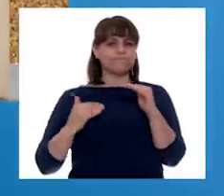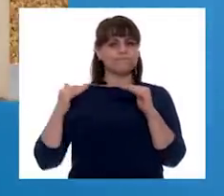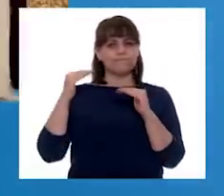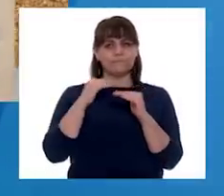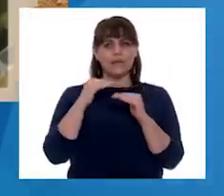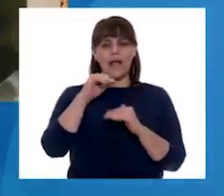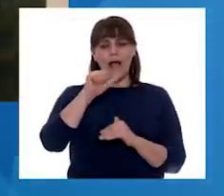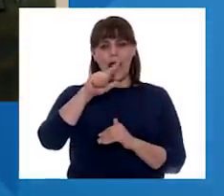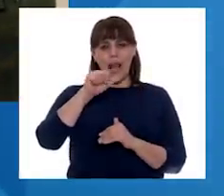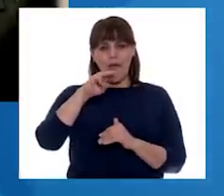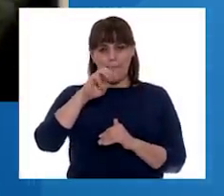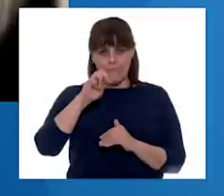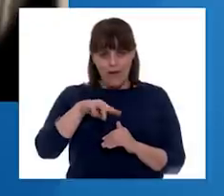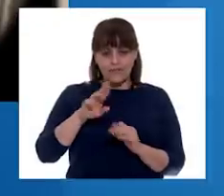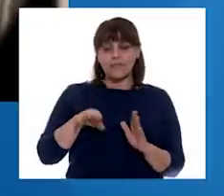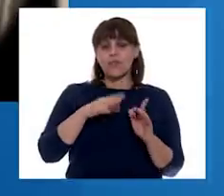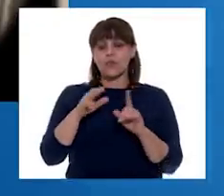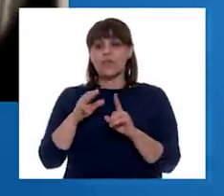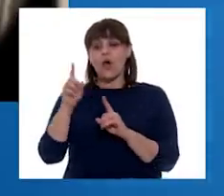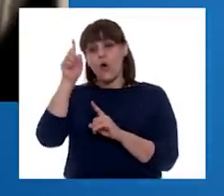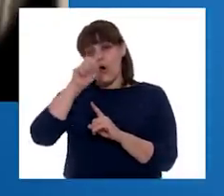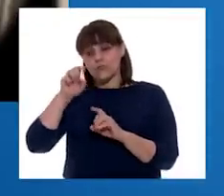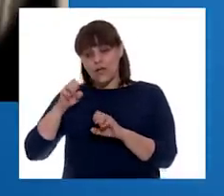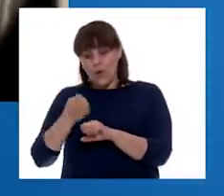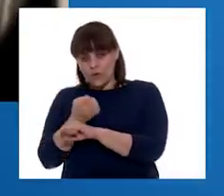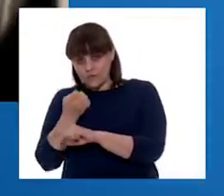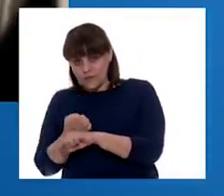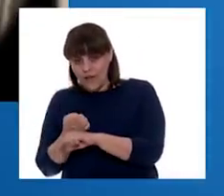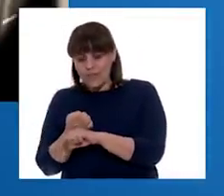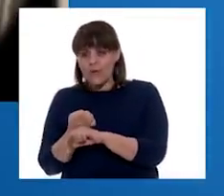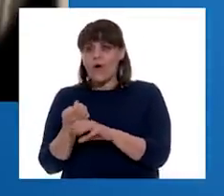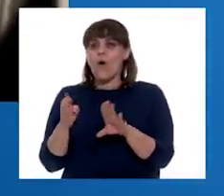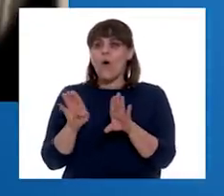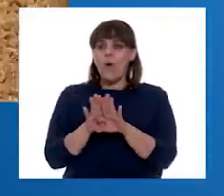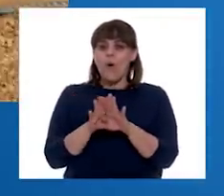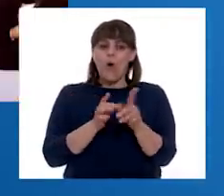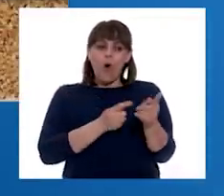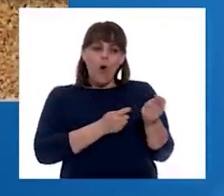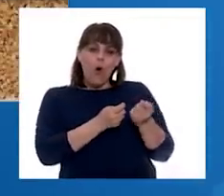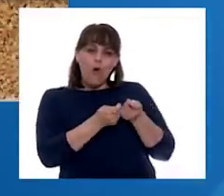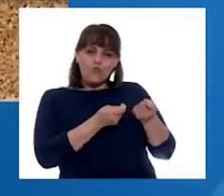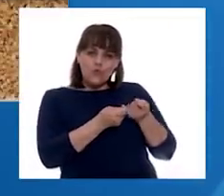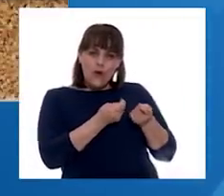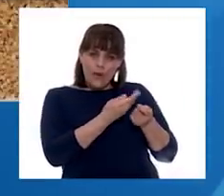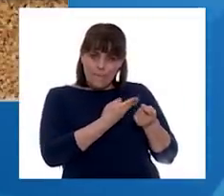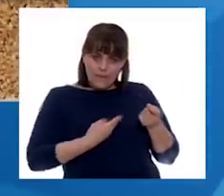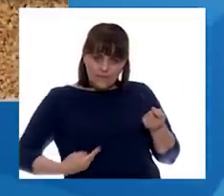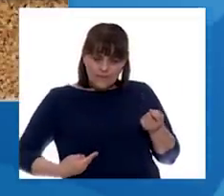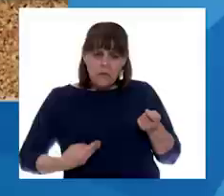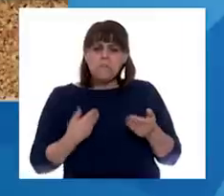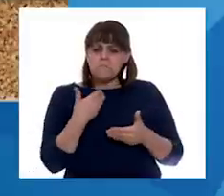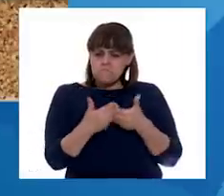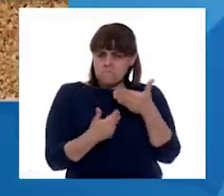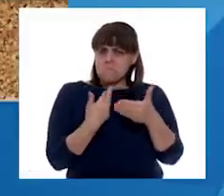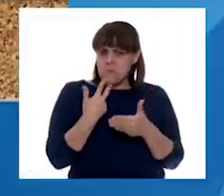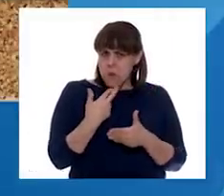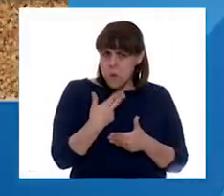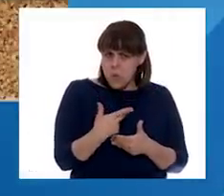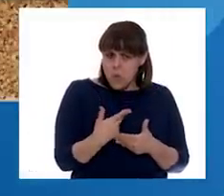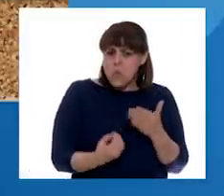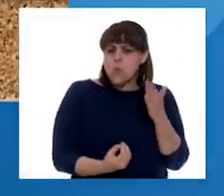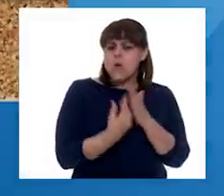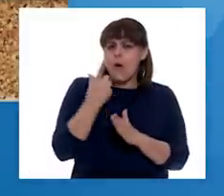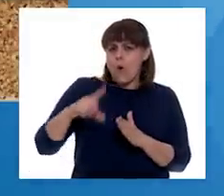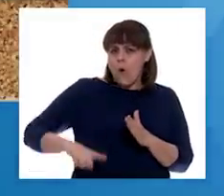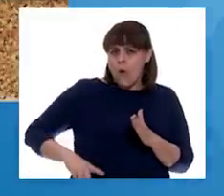Alamán y el Consejo de Estado frenarían y vigilarían los excesos del presidente. Todo marchó a la perfección. El nuevo gobierno era una